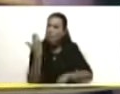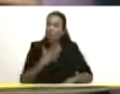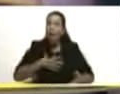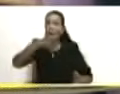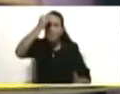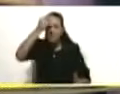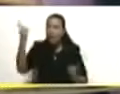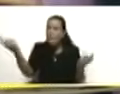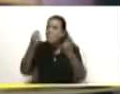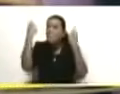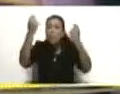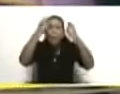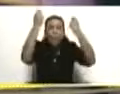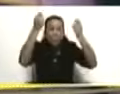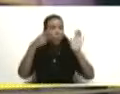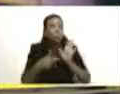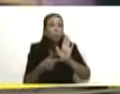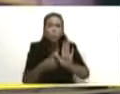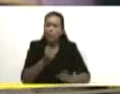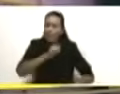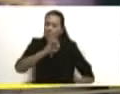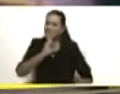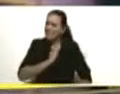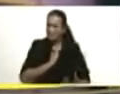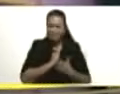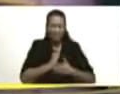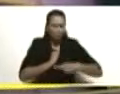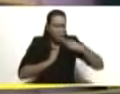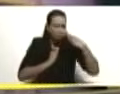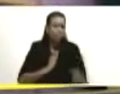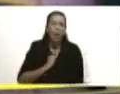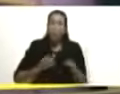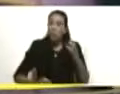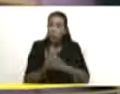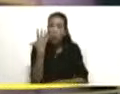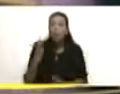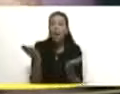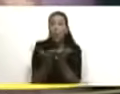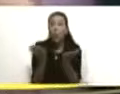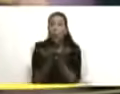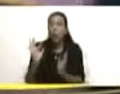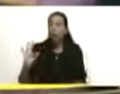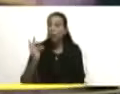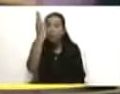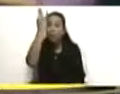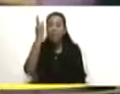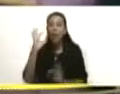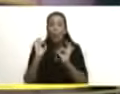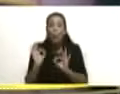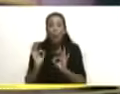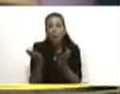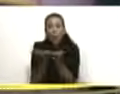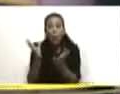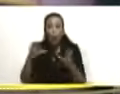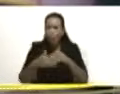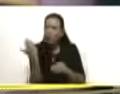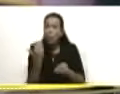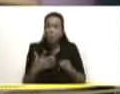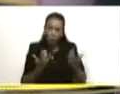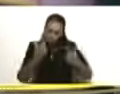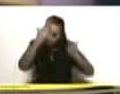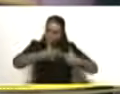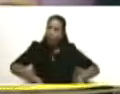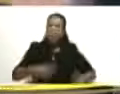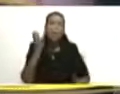aprendizaje teniendo un profundo amor a nuestra identidad, y por eso queremos fundar esta gran escuela de moda y que todo el mundo conozca cómo nos vestimos